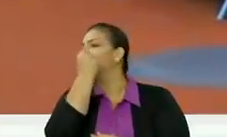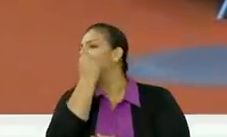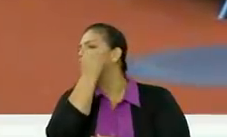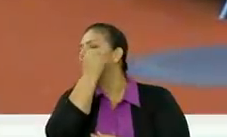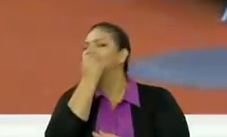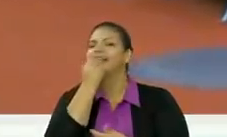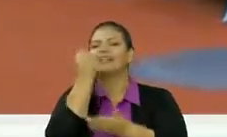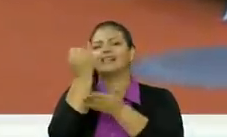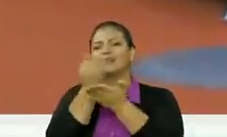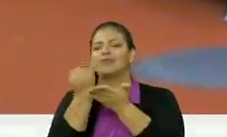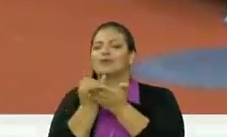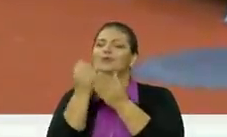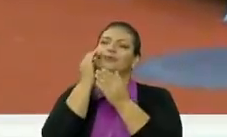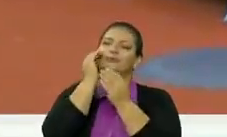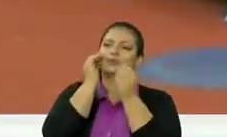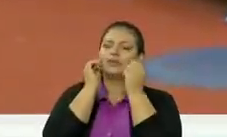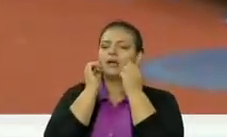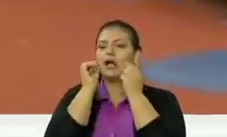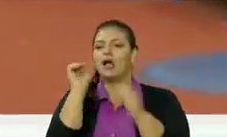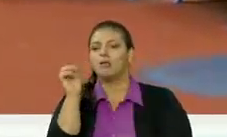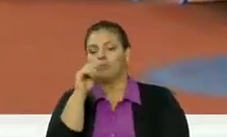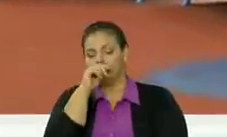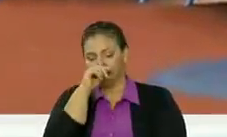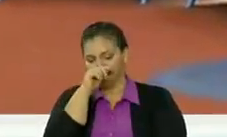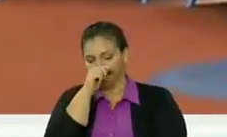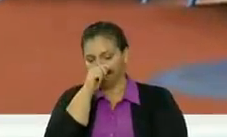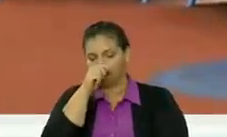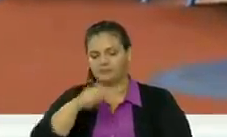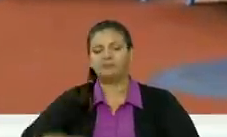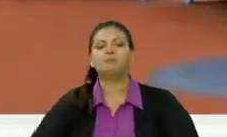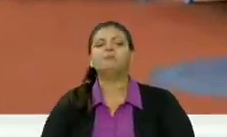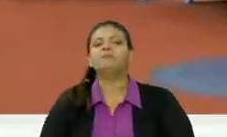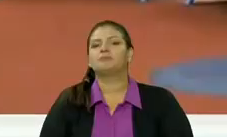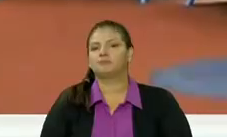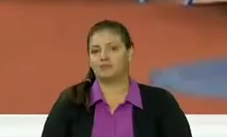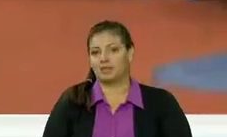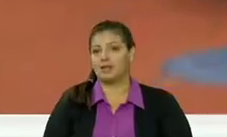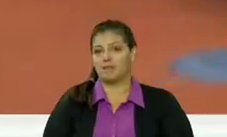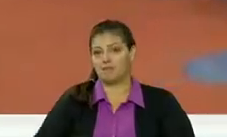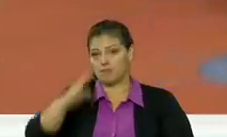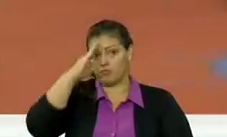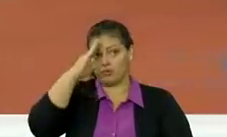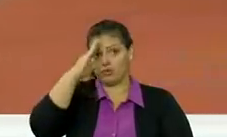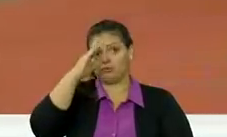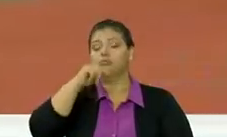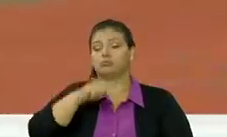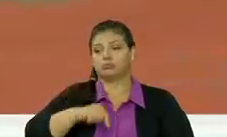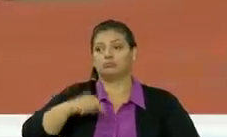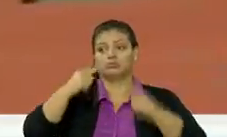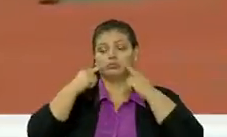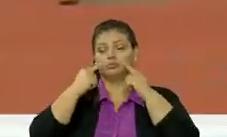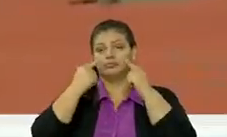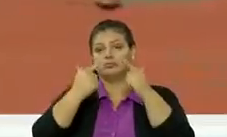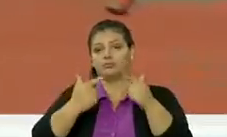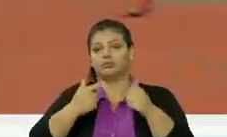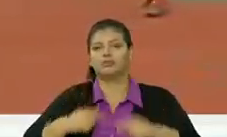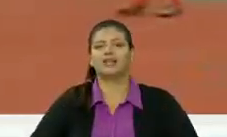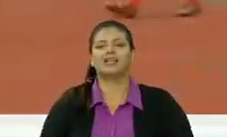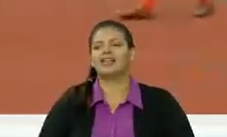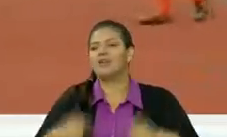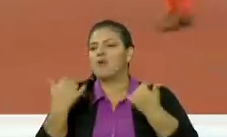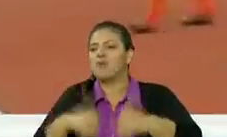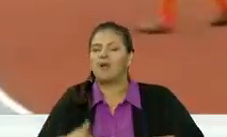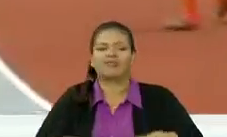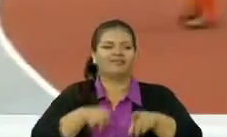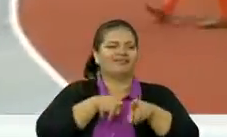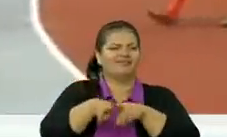las 12 del día tendremos títeres, estará Paquito de la Policía Nacional, nos acompañará. Tendremos también eventos, concursos, premios para